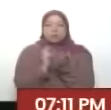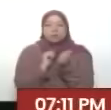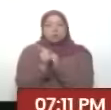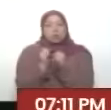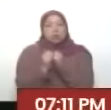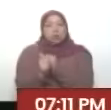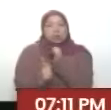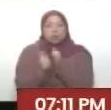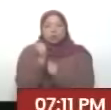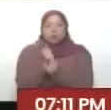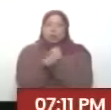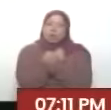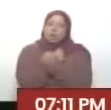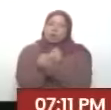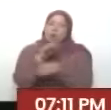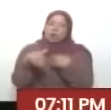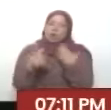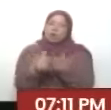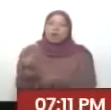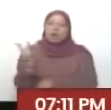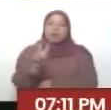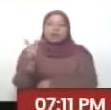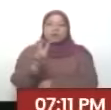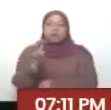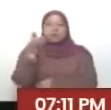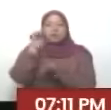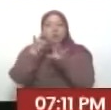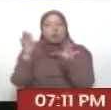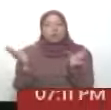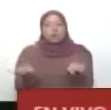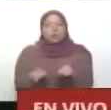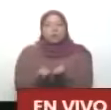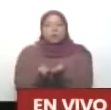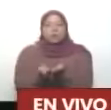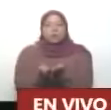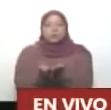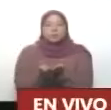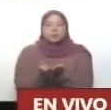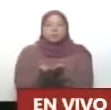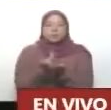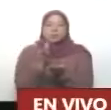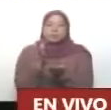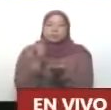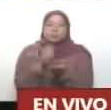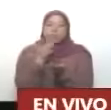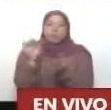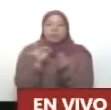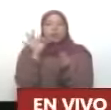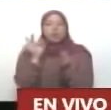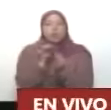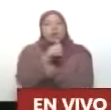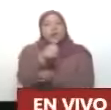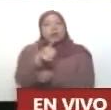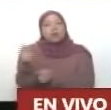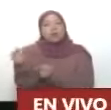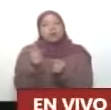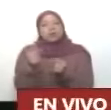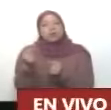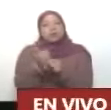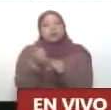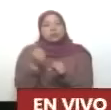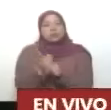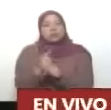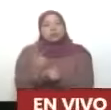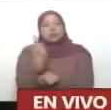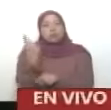Yulimar, amada por toda Venezuela y amada por el mundo. Es muy espiritual. Cada conversación que tengo con ella dura